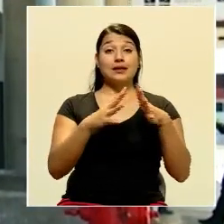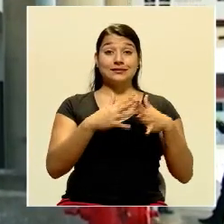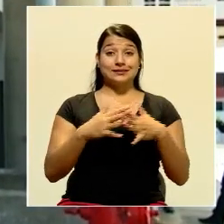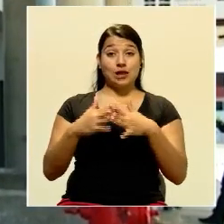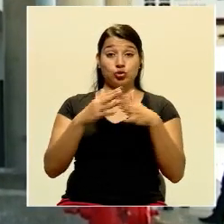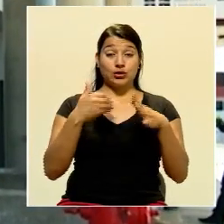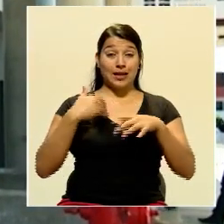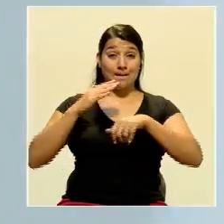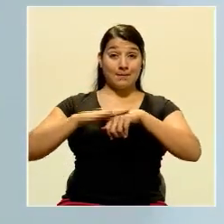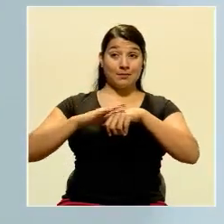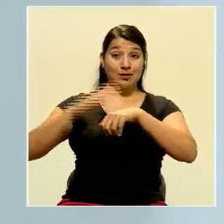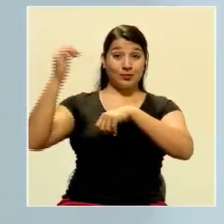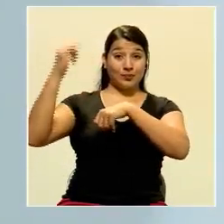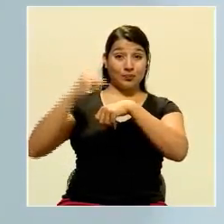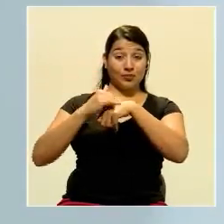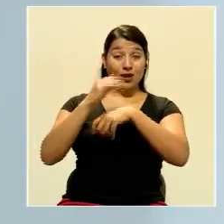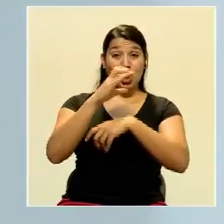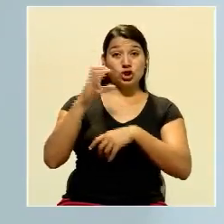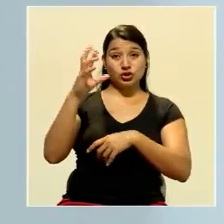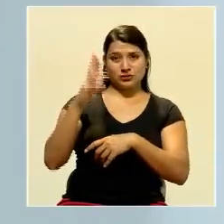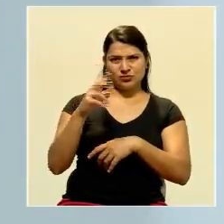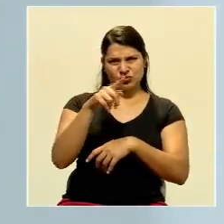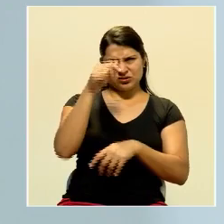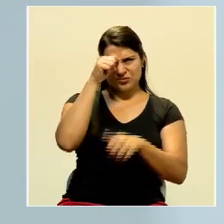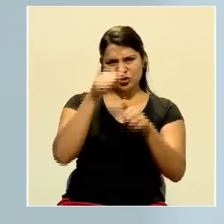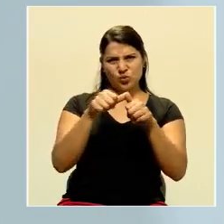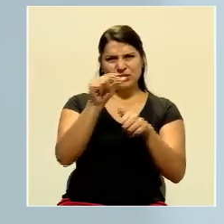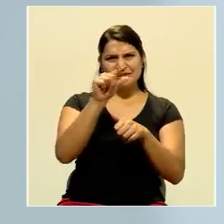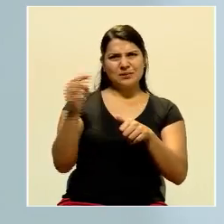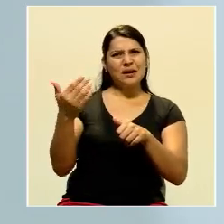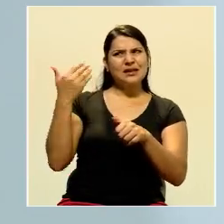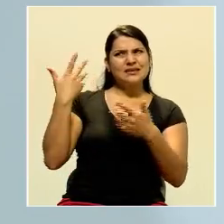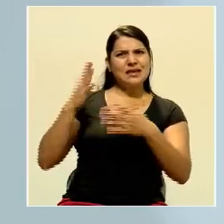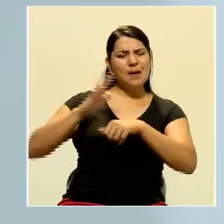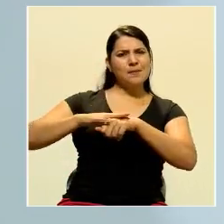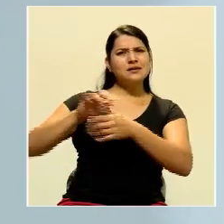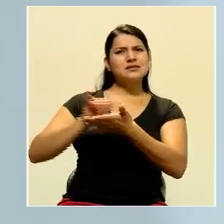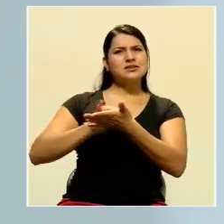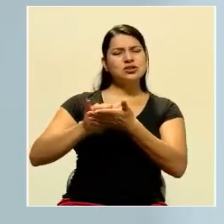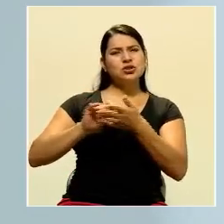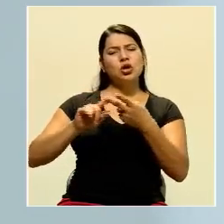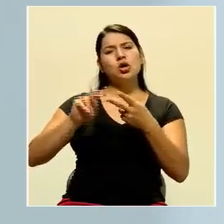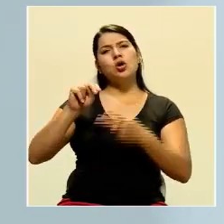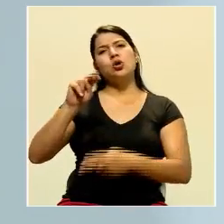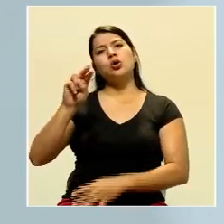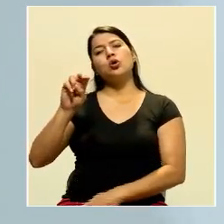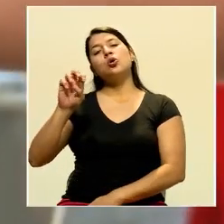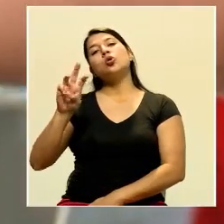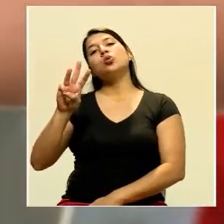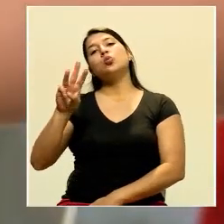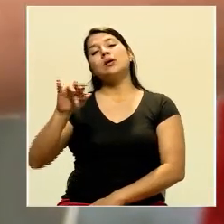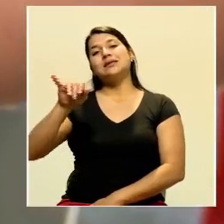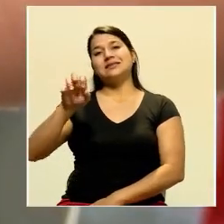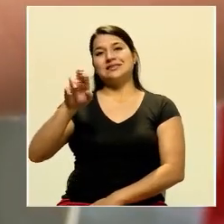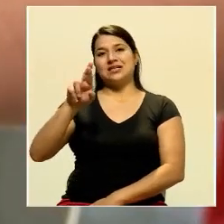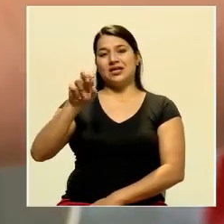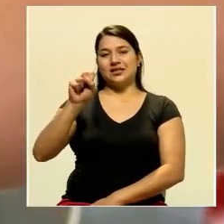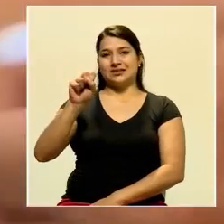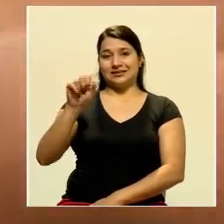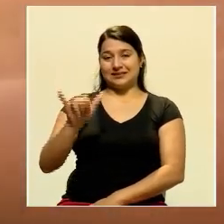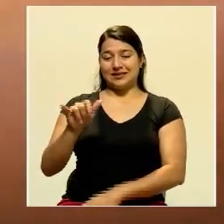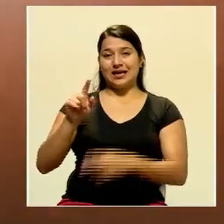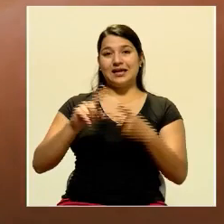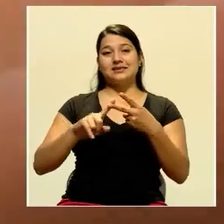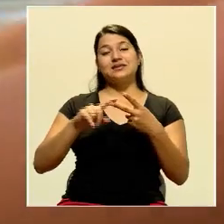Recordemos que la semana anterior se habían admitido vuelos desde Nueva York, New Jersey, New Hampshire, Maine,